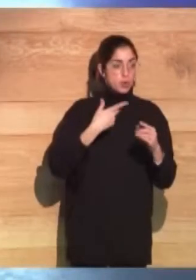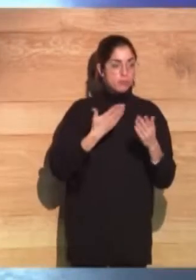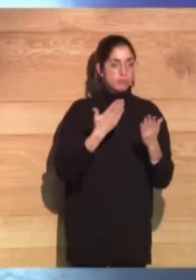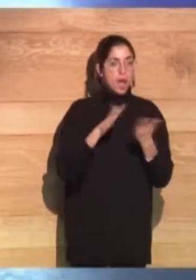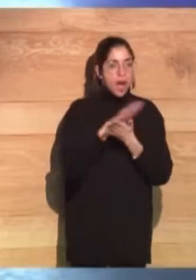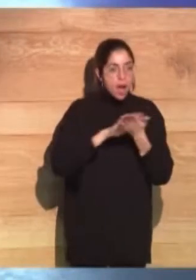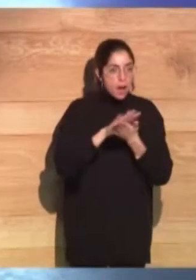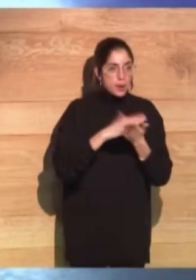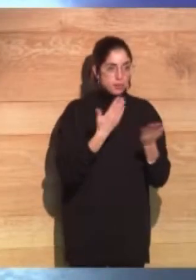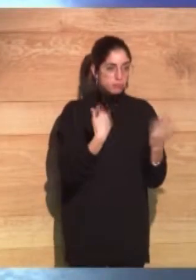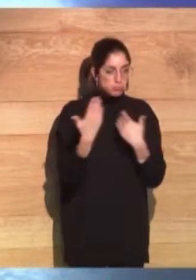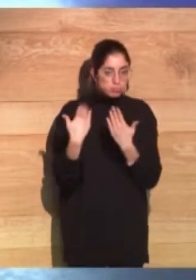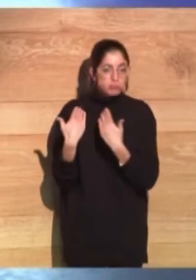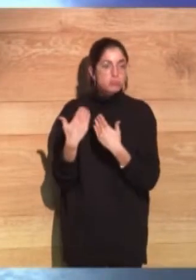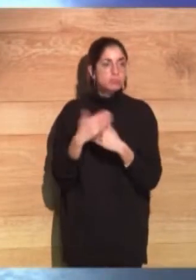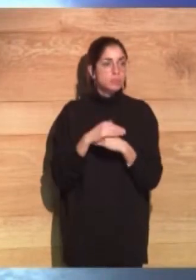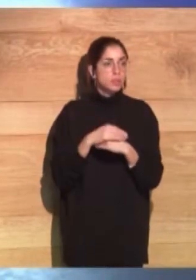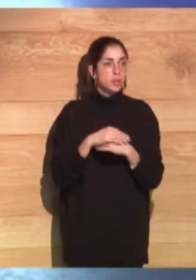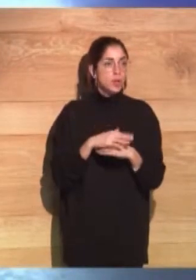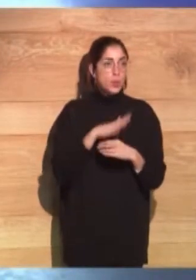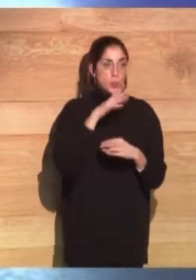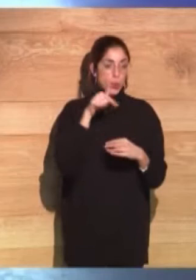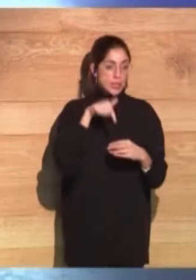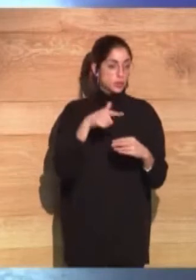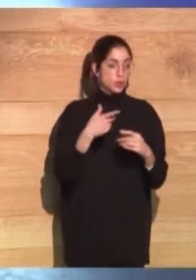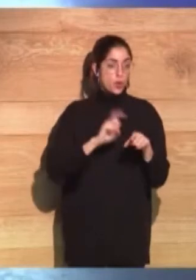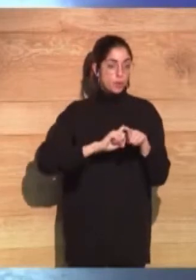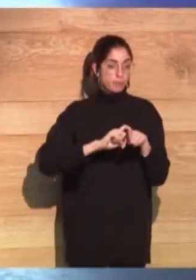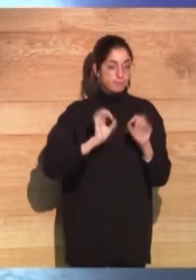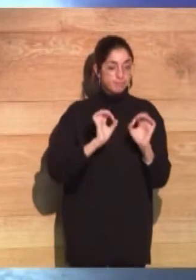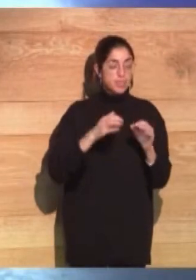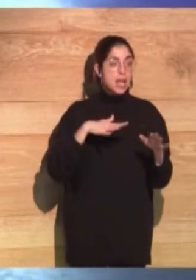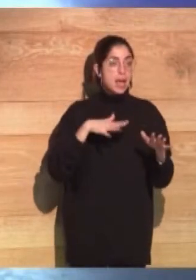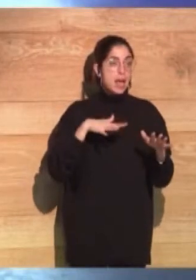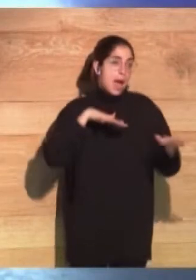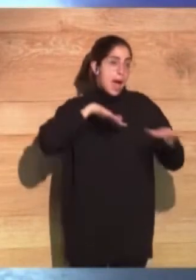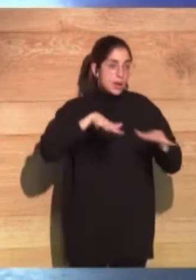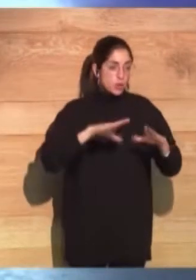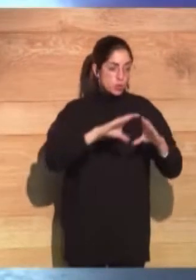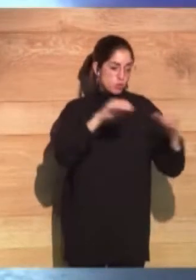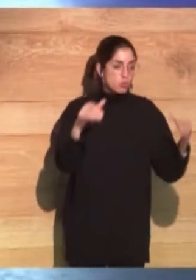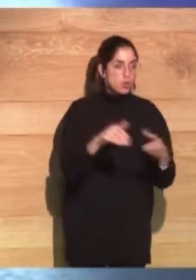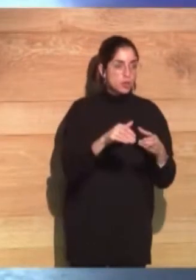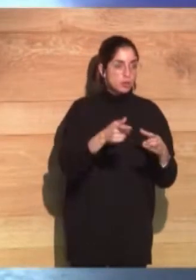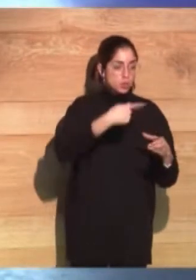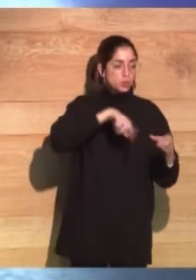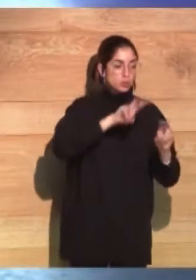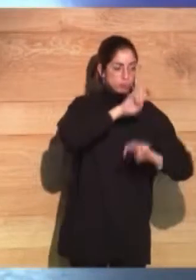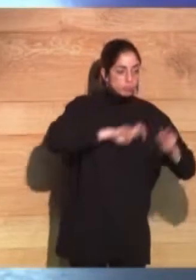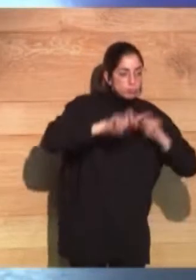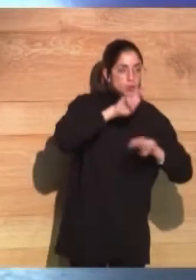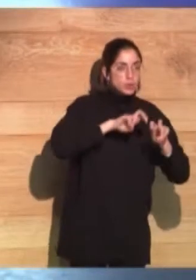Y es el tipo de acción colectiva que estamos buscando y que